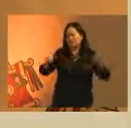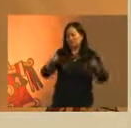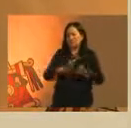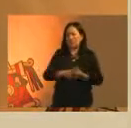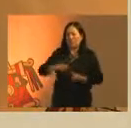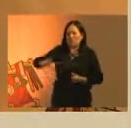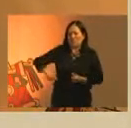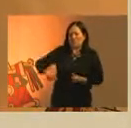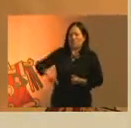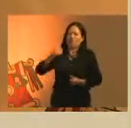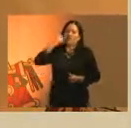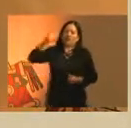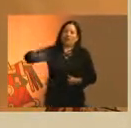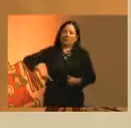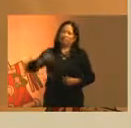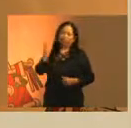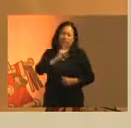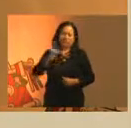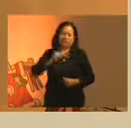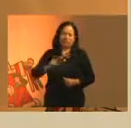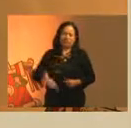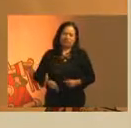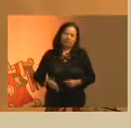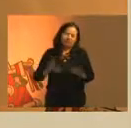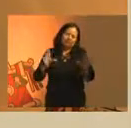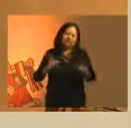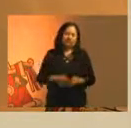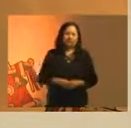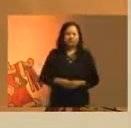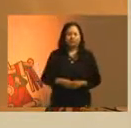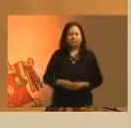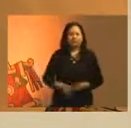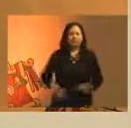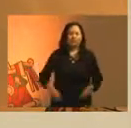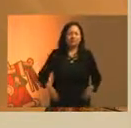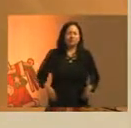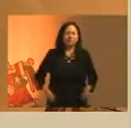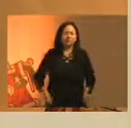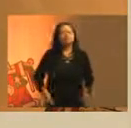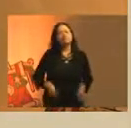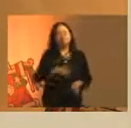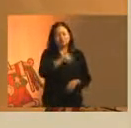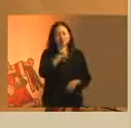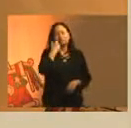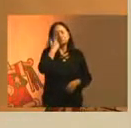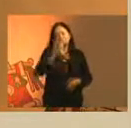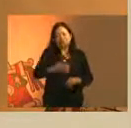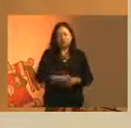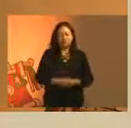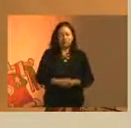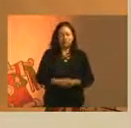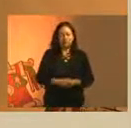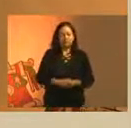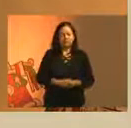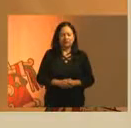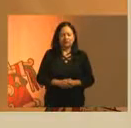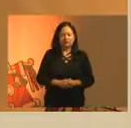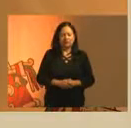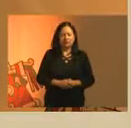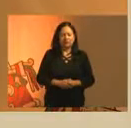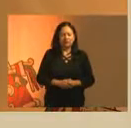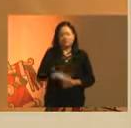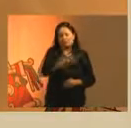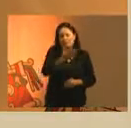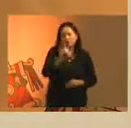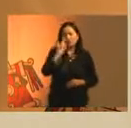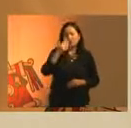tentaciones del poder no quizá le tocó quizá tuvo la mala suerte de que su su amigo